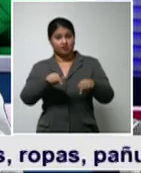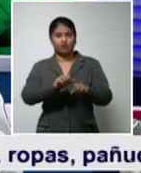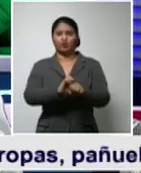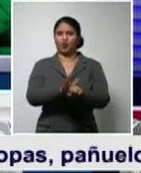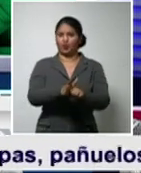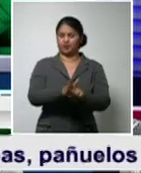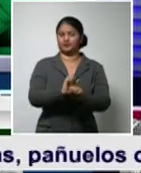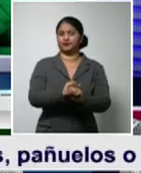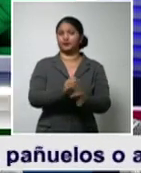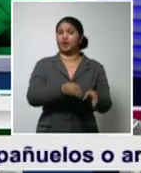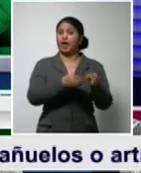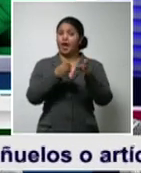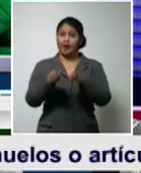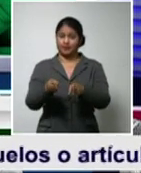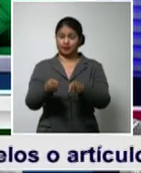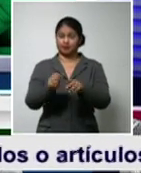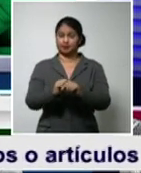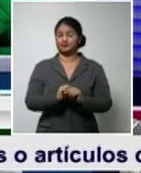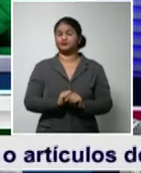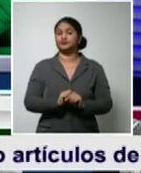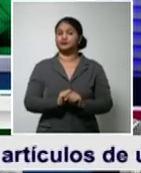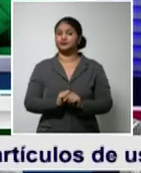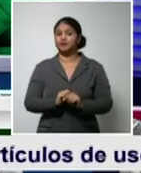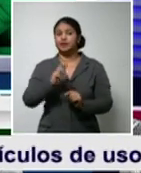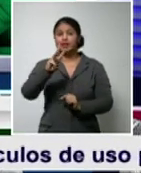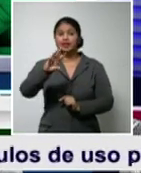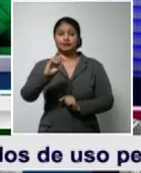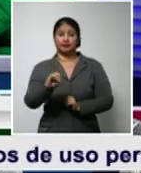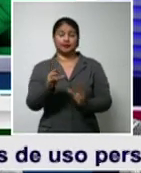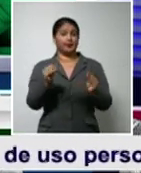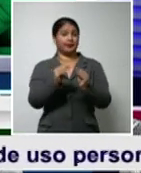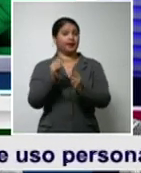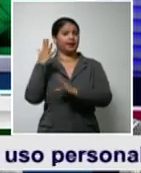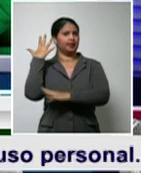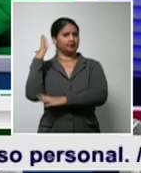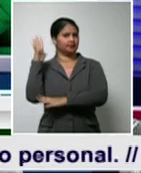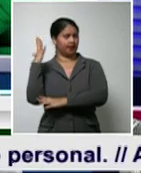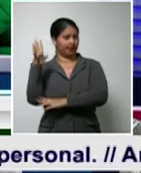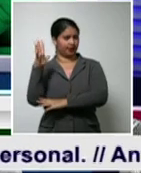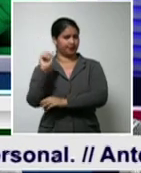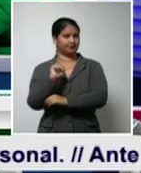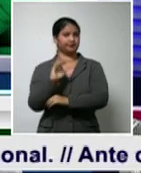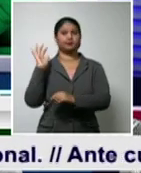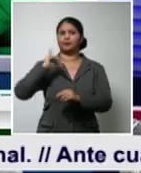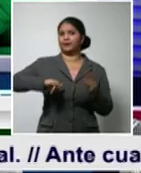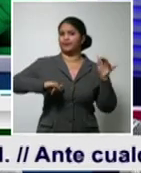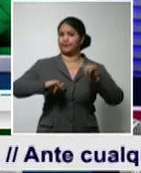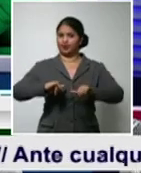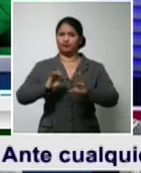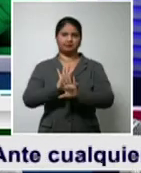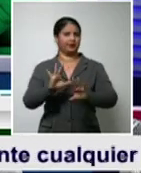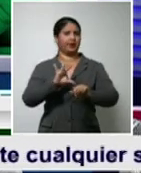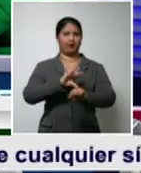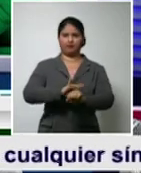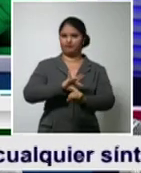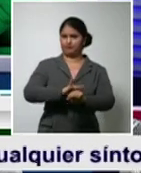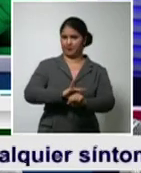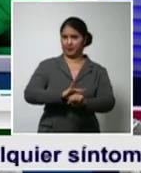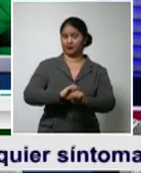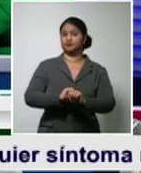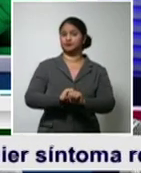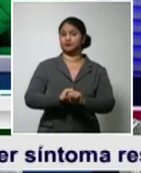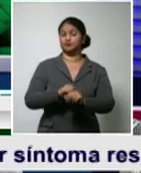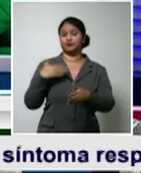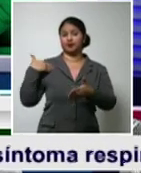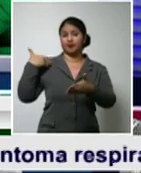30, como ya lo habíamos informado, los 30 importados tienen fuente de infección en el extranjero y ya se acumulan